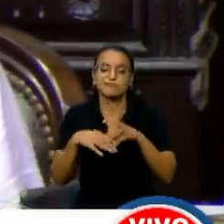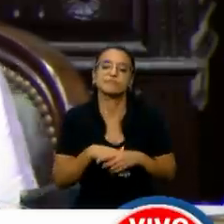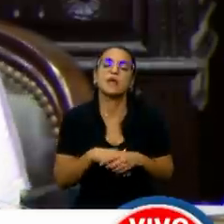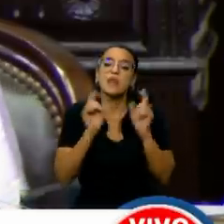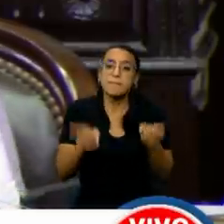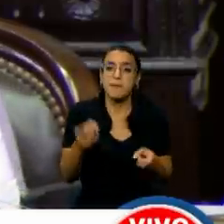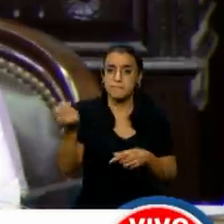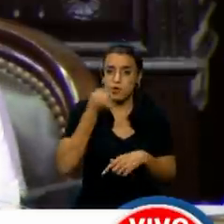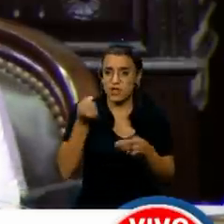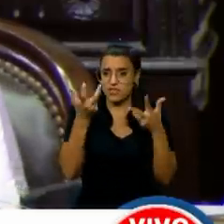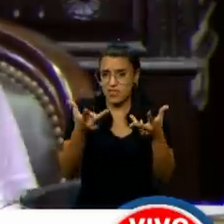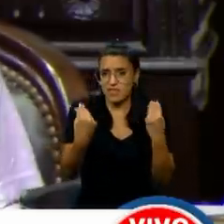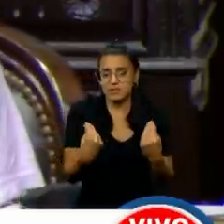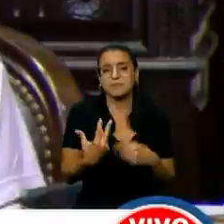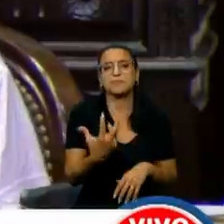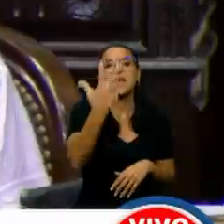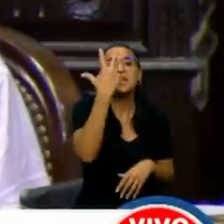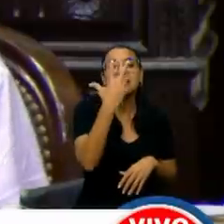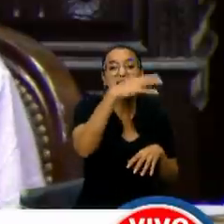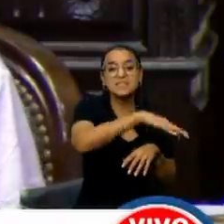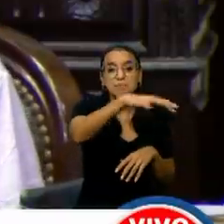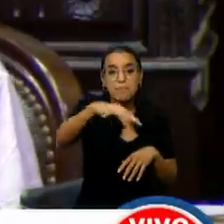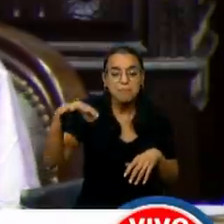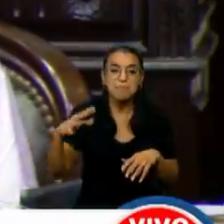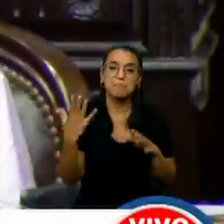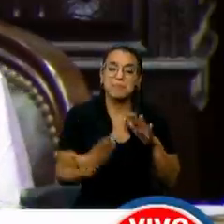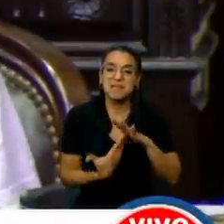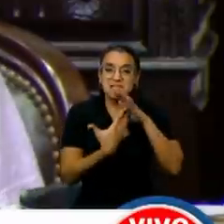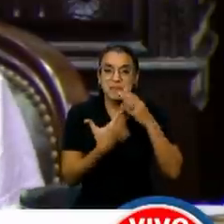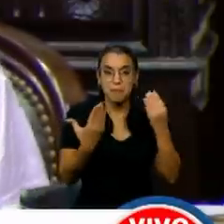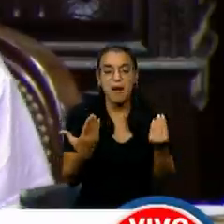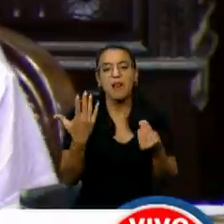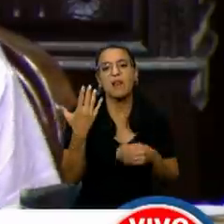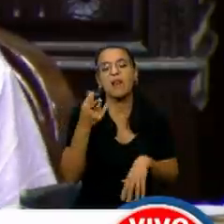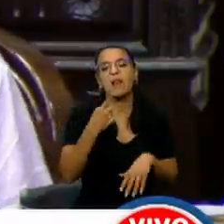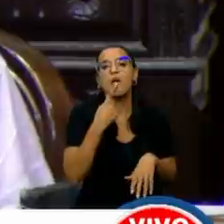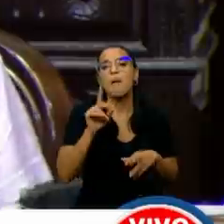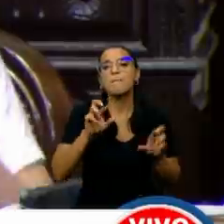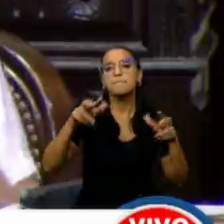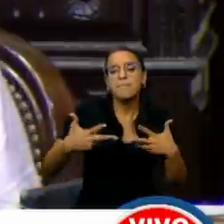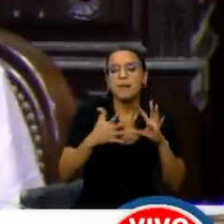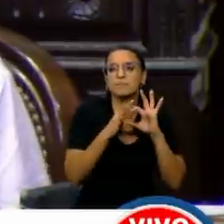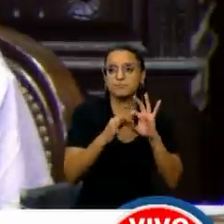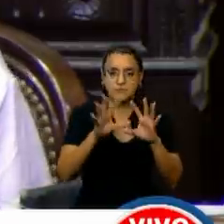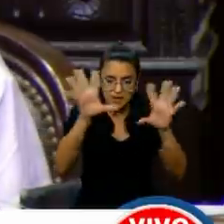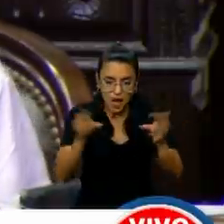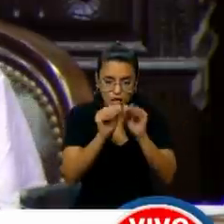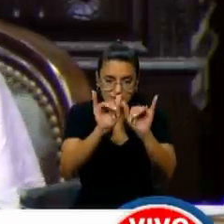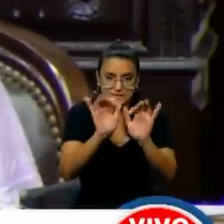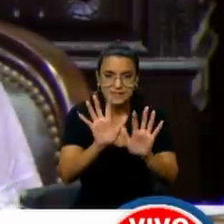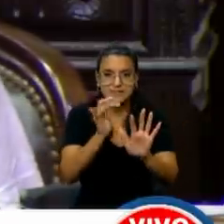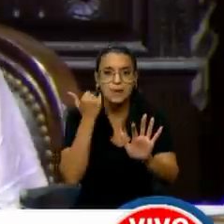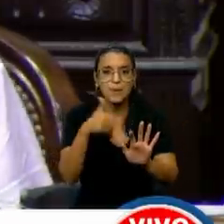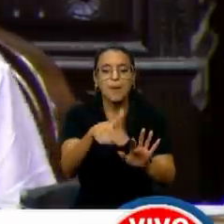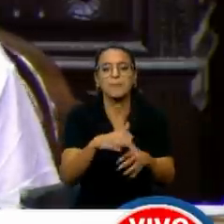parece importante destacar que hay tres espacios principales que tienen que ver con las políticas vinculadas voy redondeando